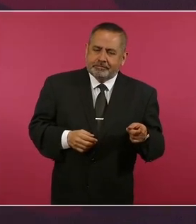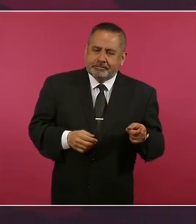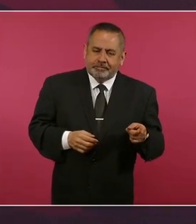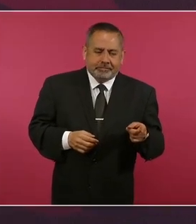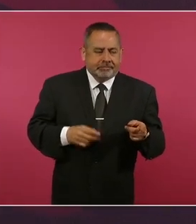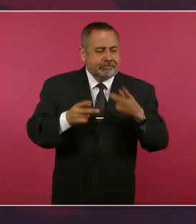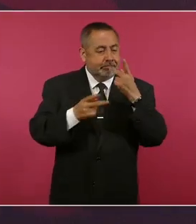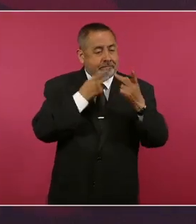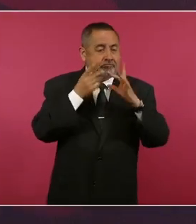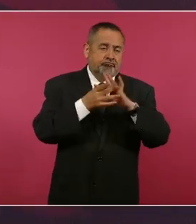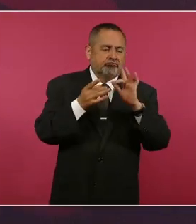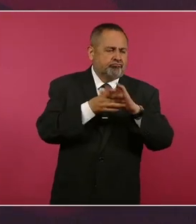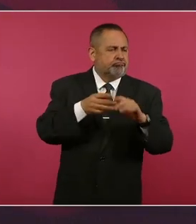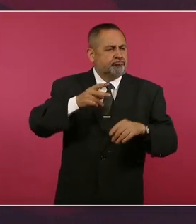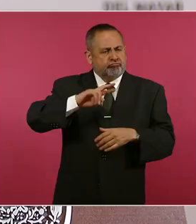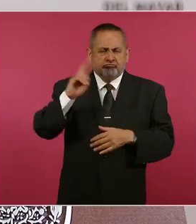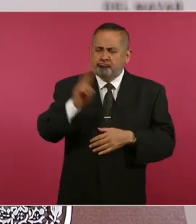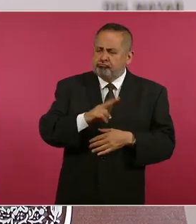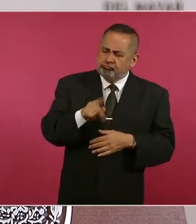había declarado